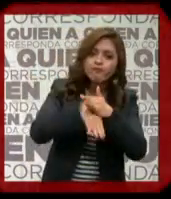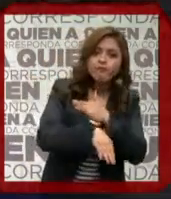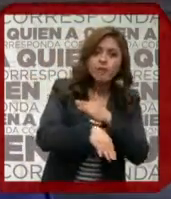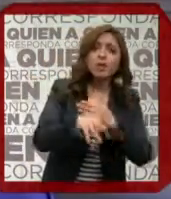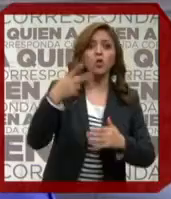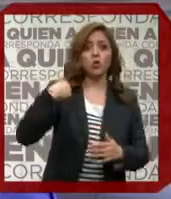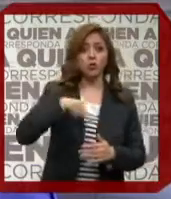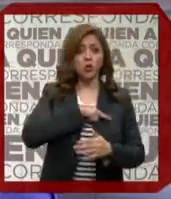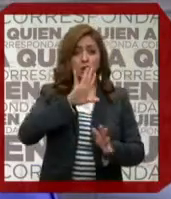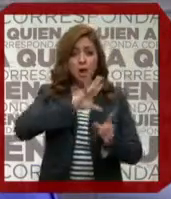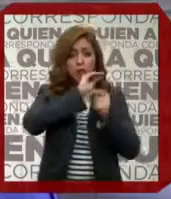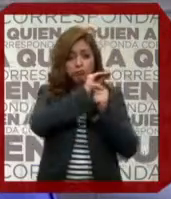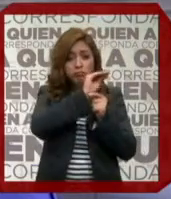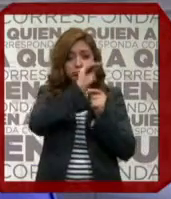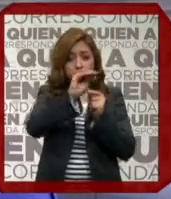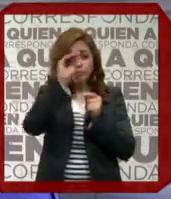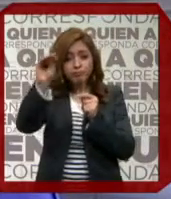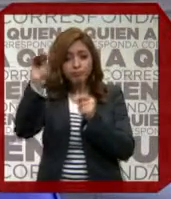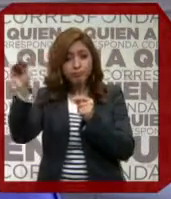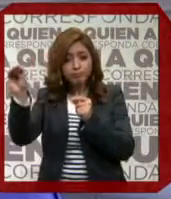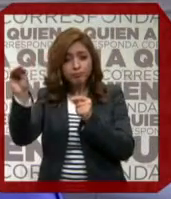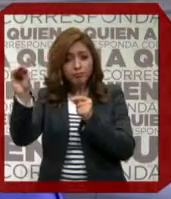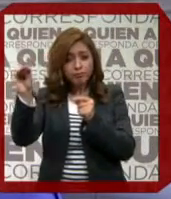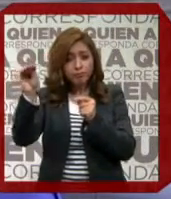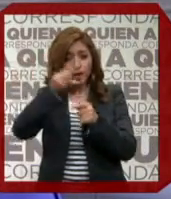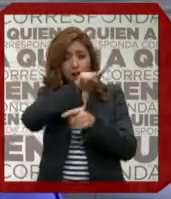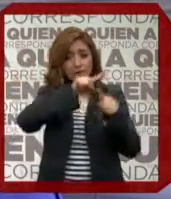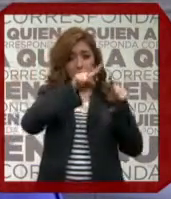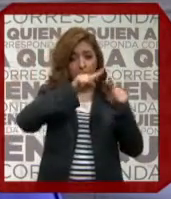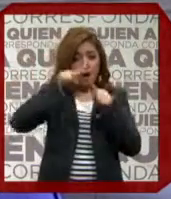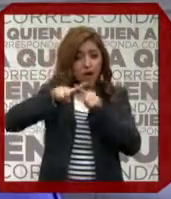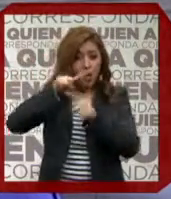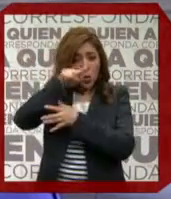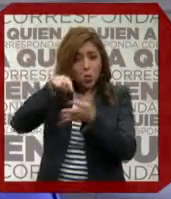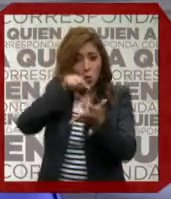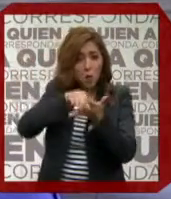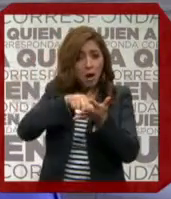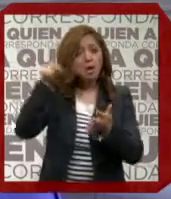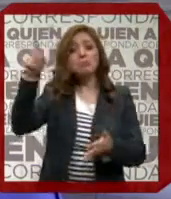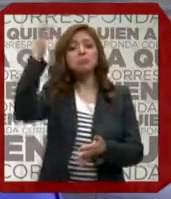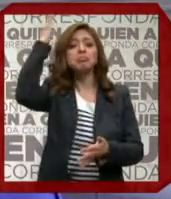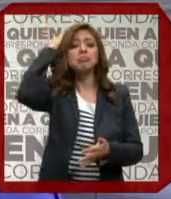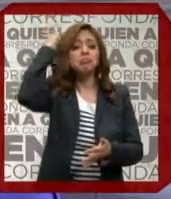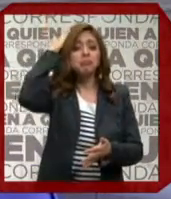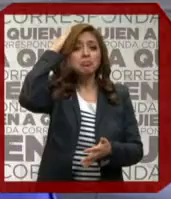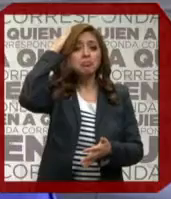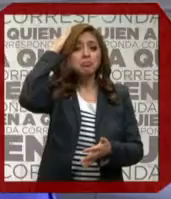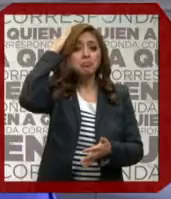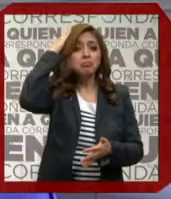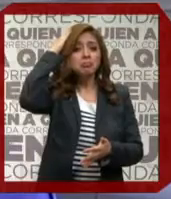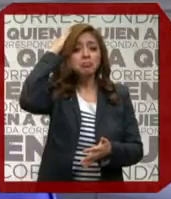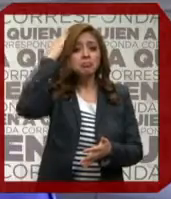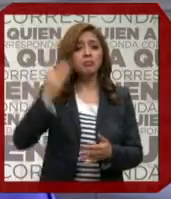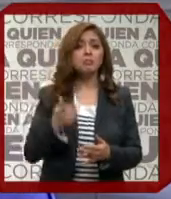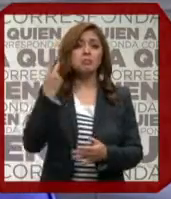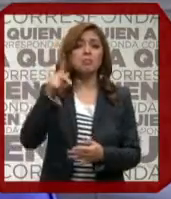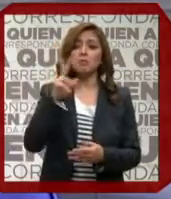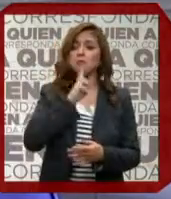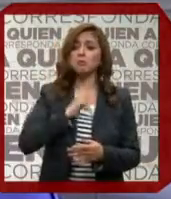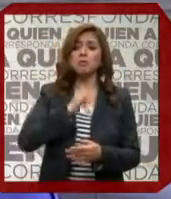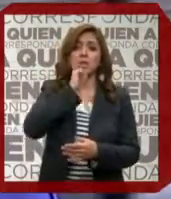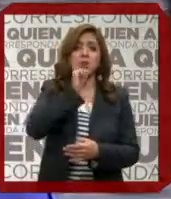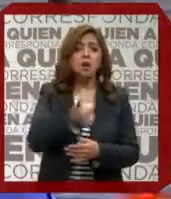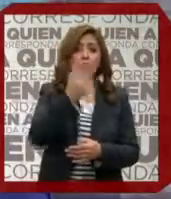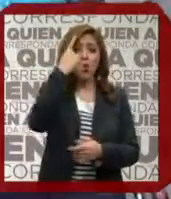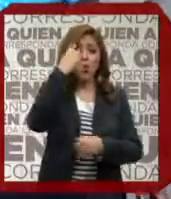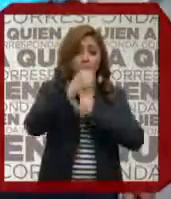ya recurrimos sobre todo todas las instancias y las autoridades competentes, no nos han resuelto, ya va